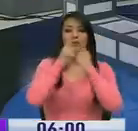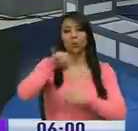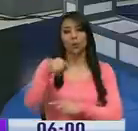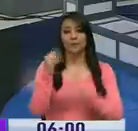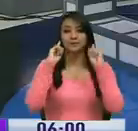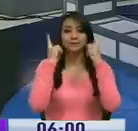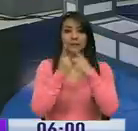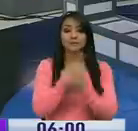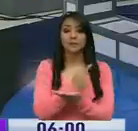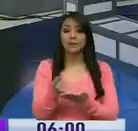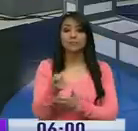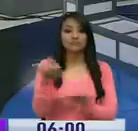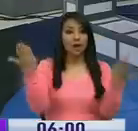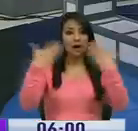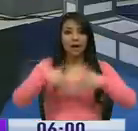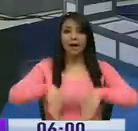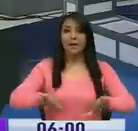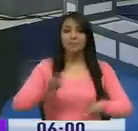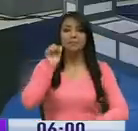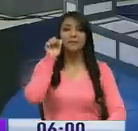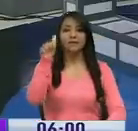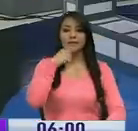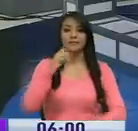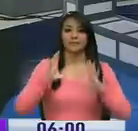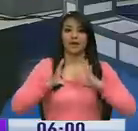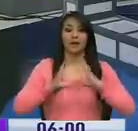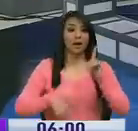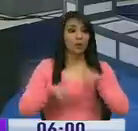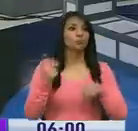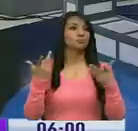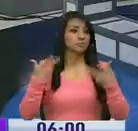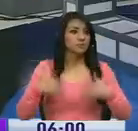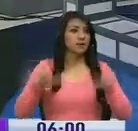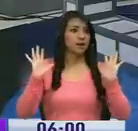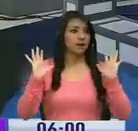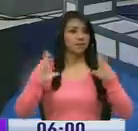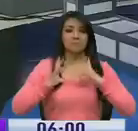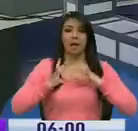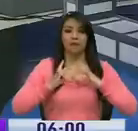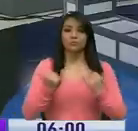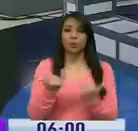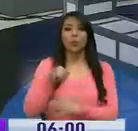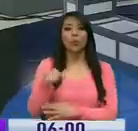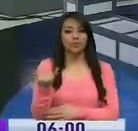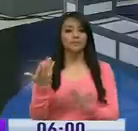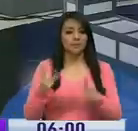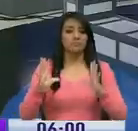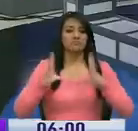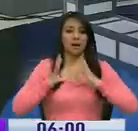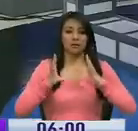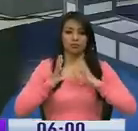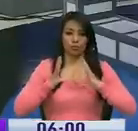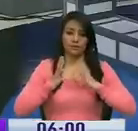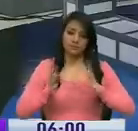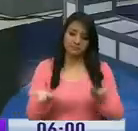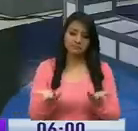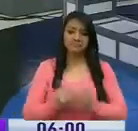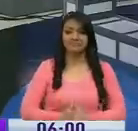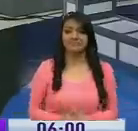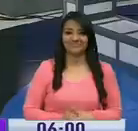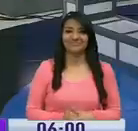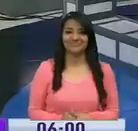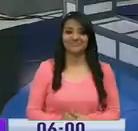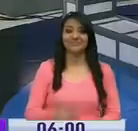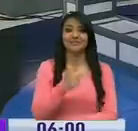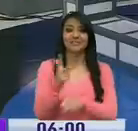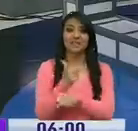acaba la semana pues mañana Hay feriado bueno algunos ya Se tomaron desde es día jueves tienen algunos feriad así que bueno tenemos TR